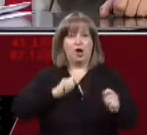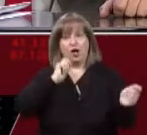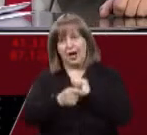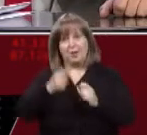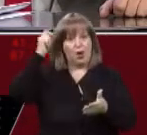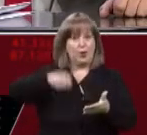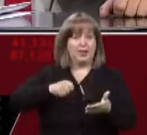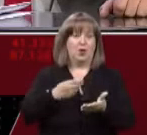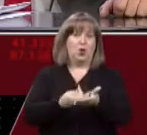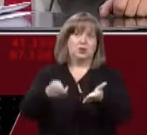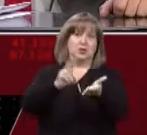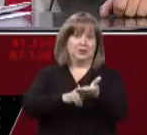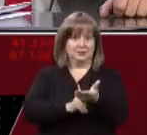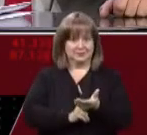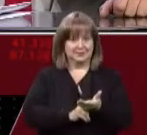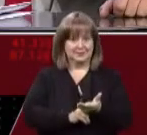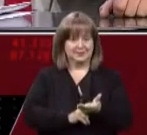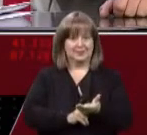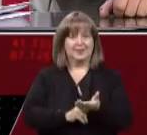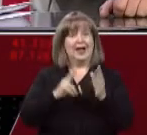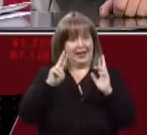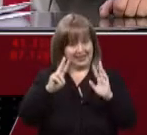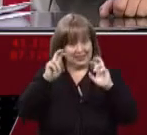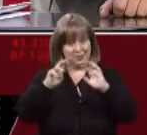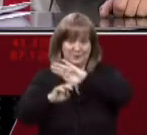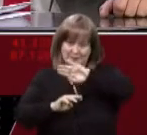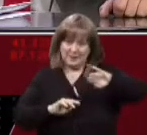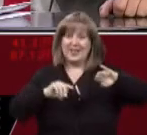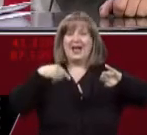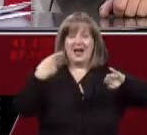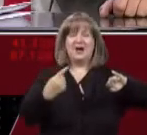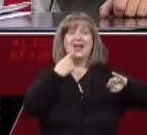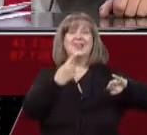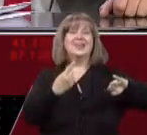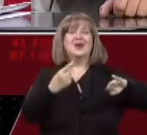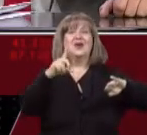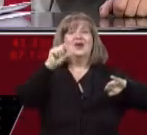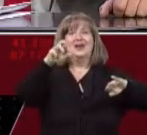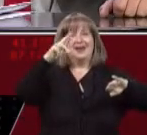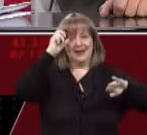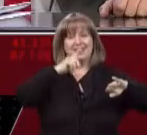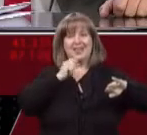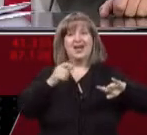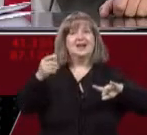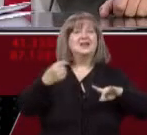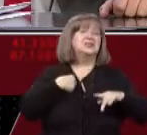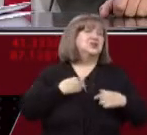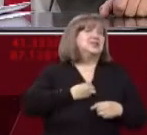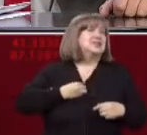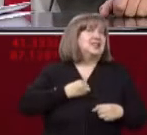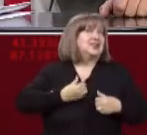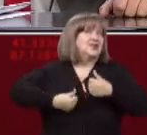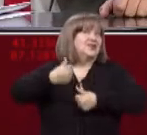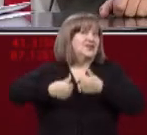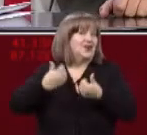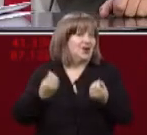convenir, lo va a cambiar de acuerdo a su conveniencia. Tal cual. Dicho esto, voy a la respuesta que me hacías con respecto a la entrevista